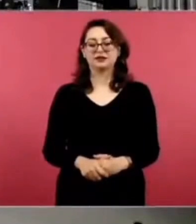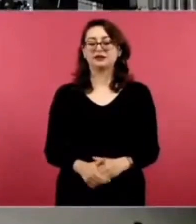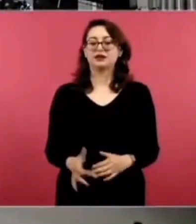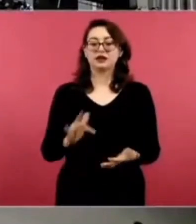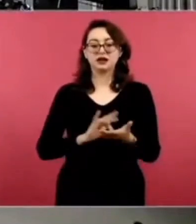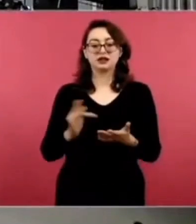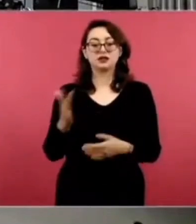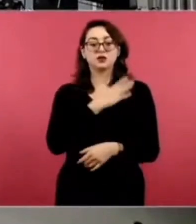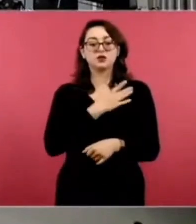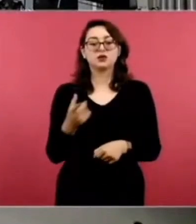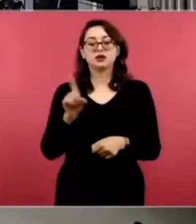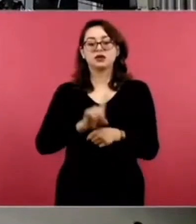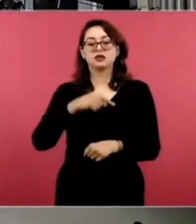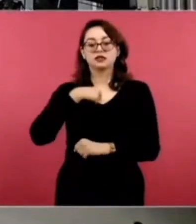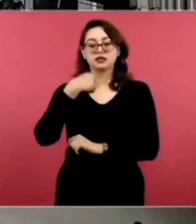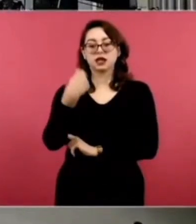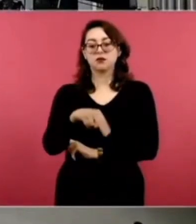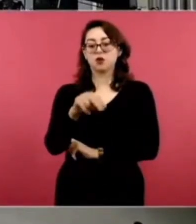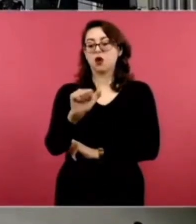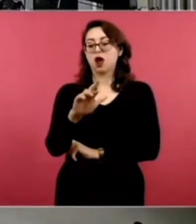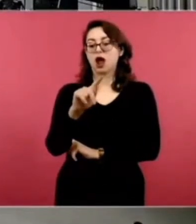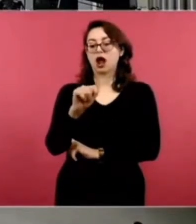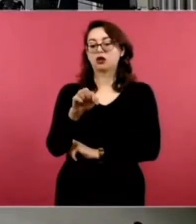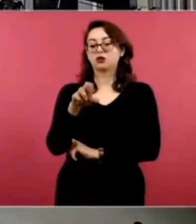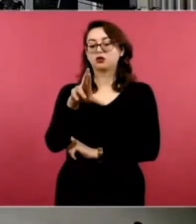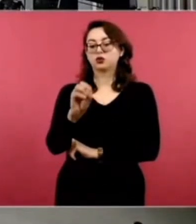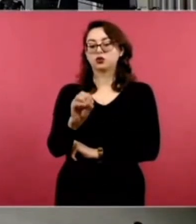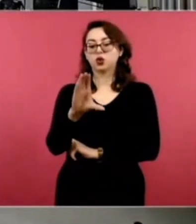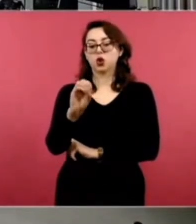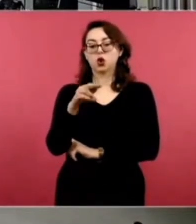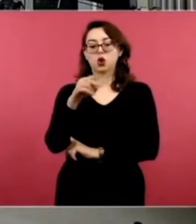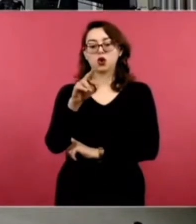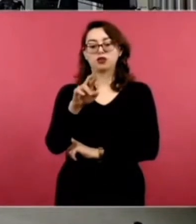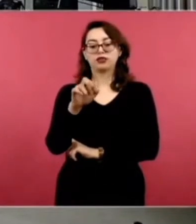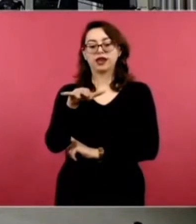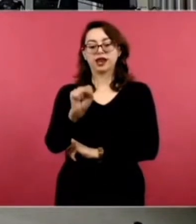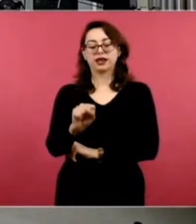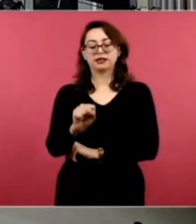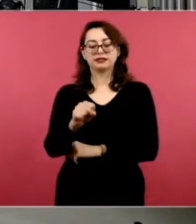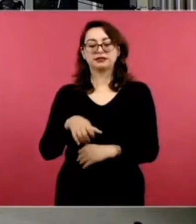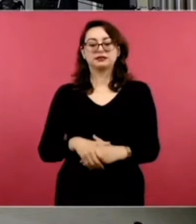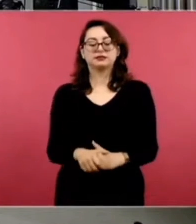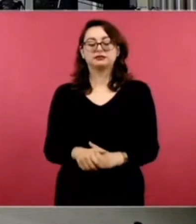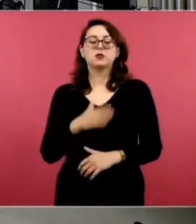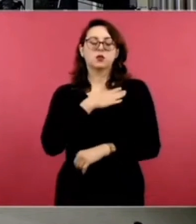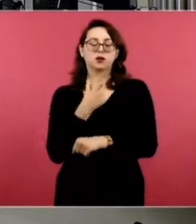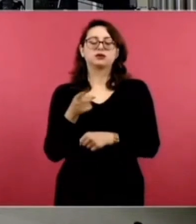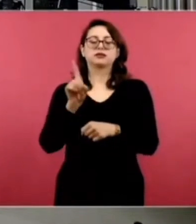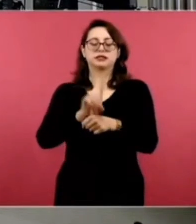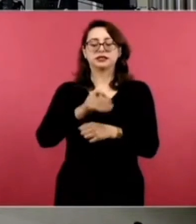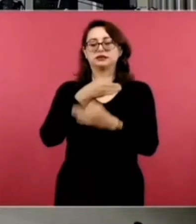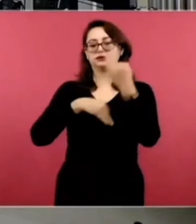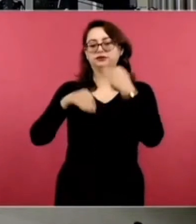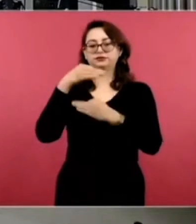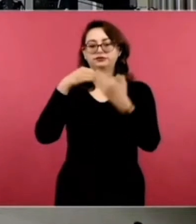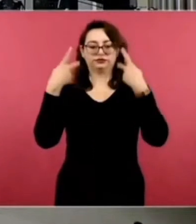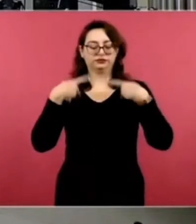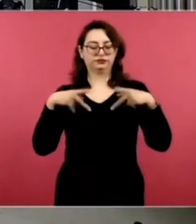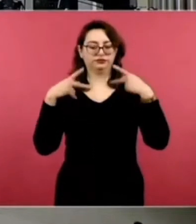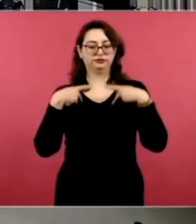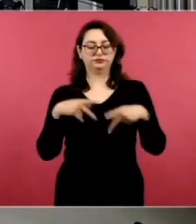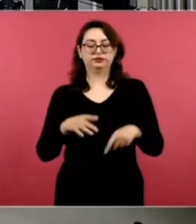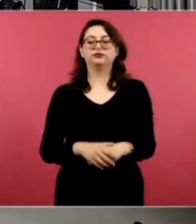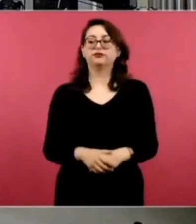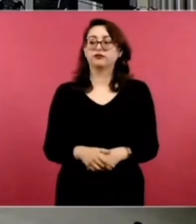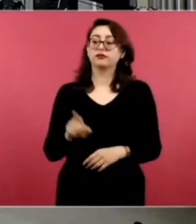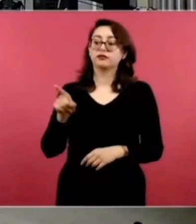Gracias. Buen día, presidente. A Arturo Contreras, de pie de página. Buen día a todas las personas que nos ven y nos escuchan. Uno de los propósitos del Tren Maya